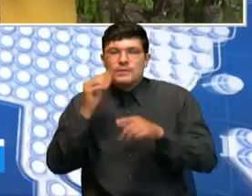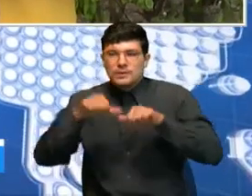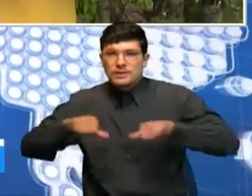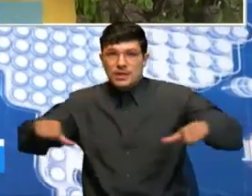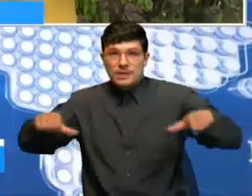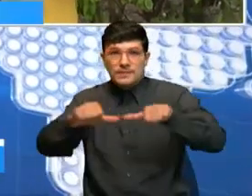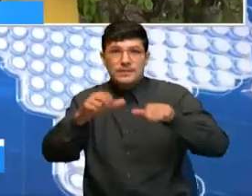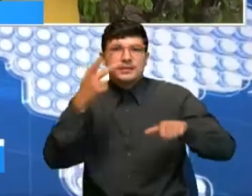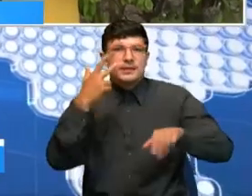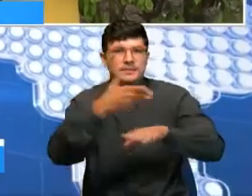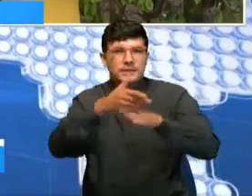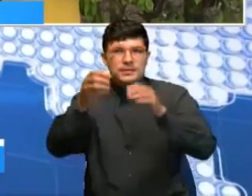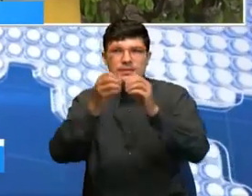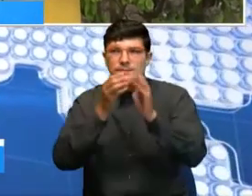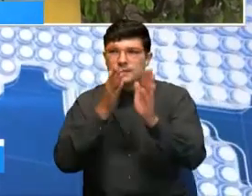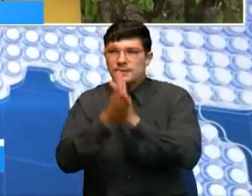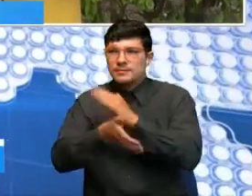noticias luís antonio camacho gonzález